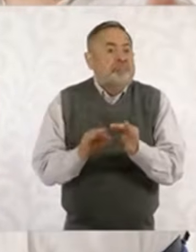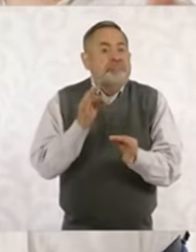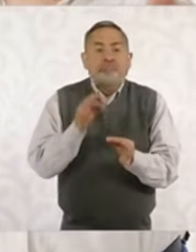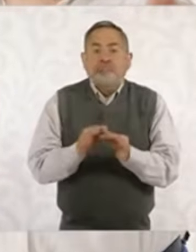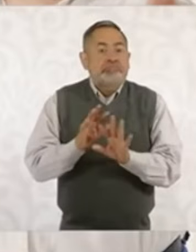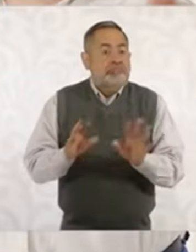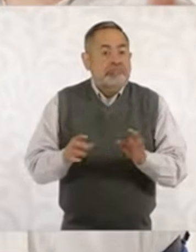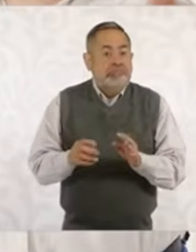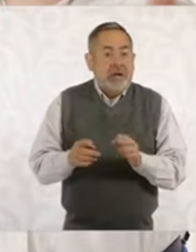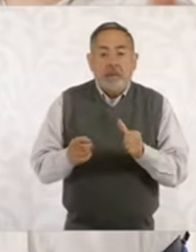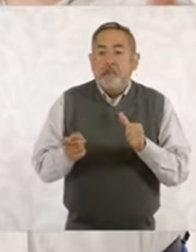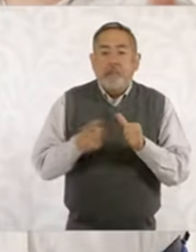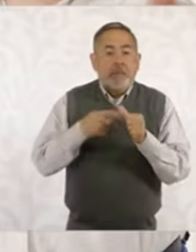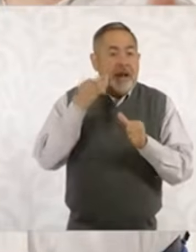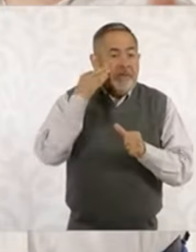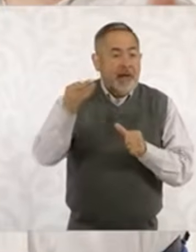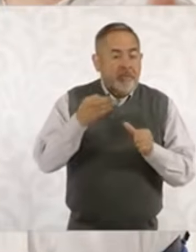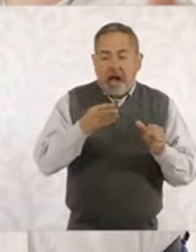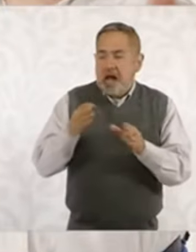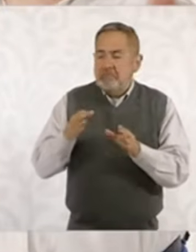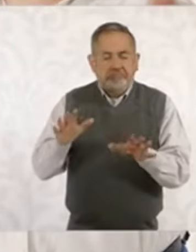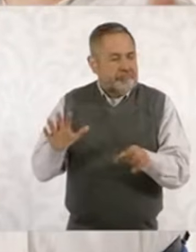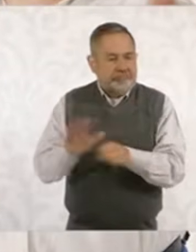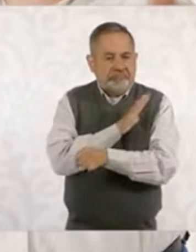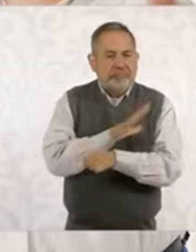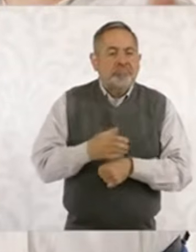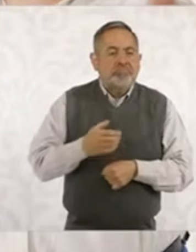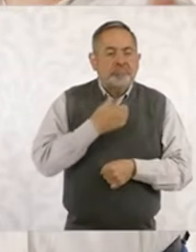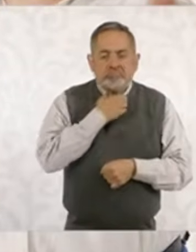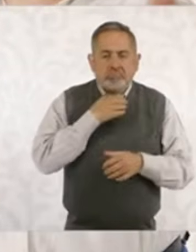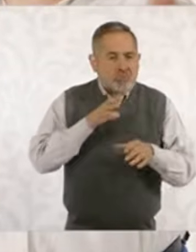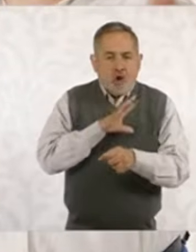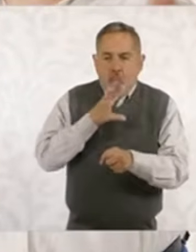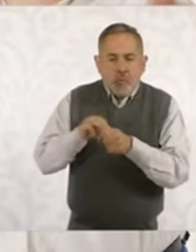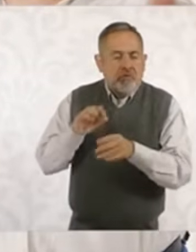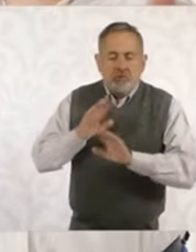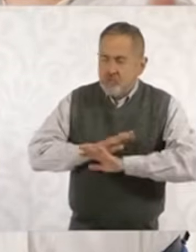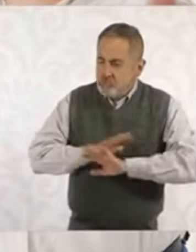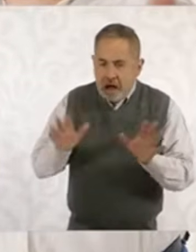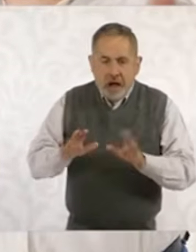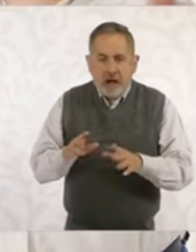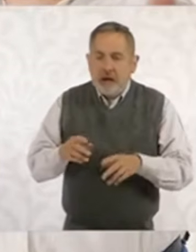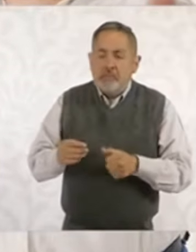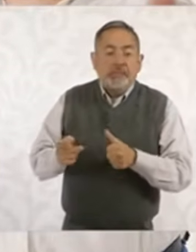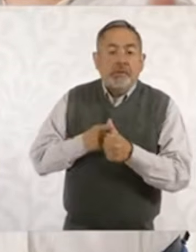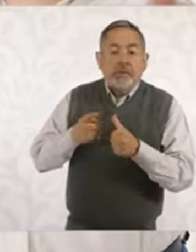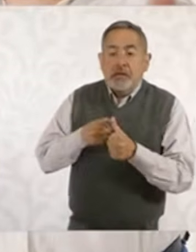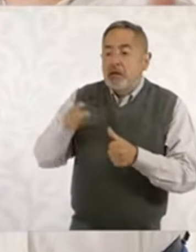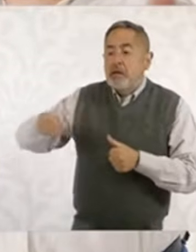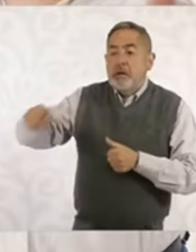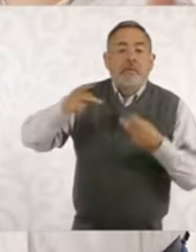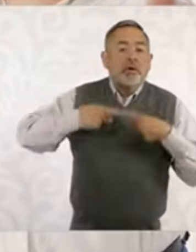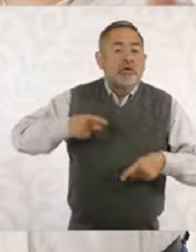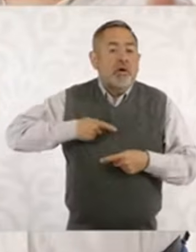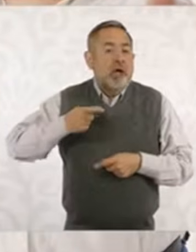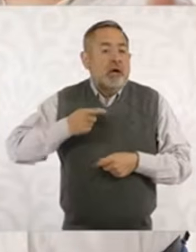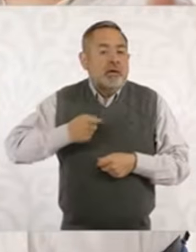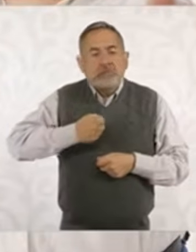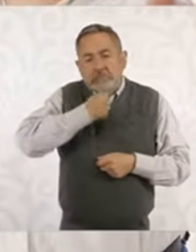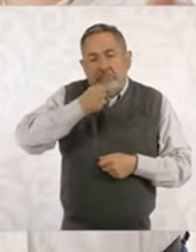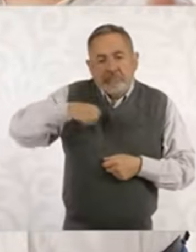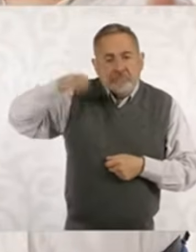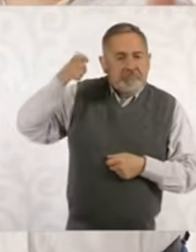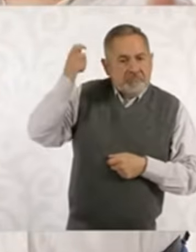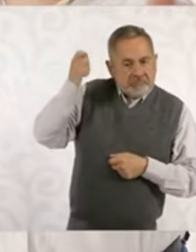etapa al 100% en la que se beneficiaron de manera principal a las personas pensionadas y jubiladas.